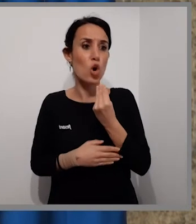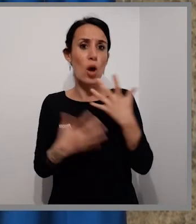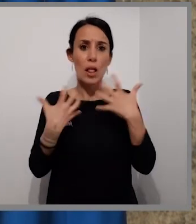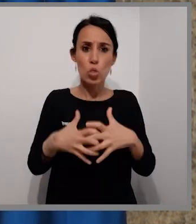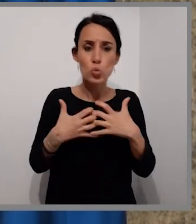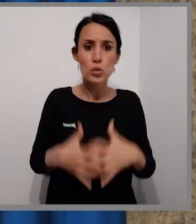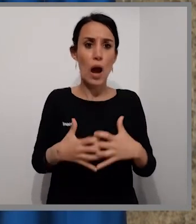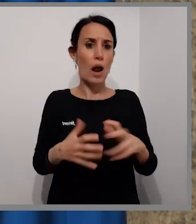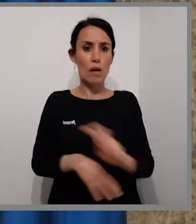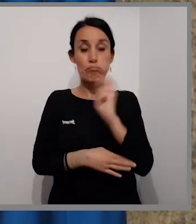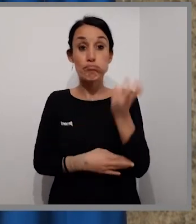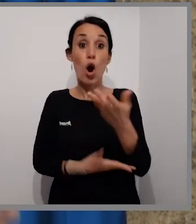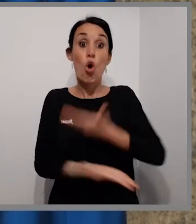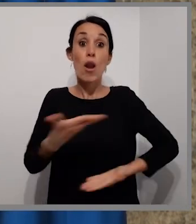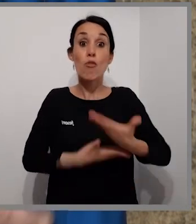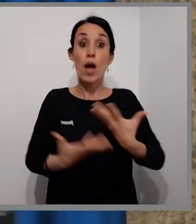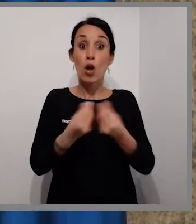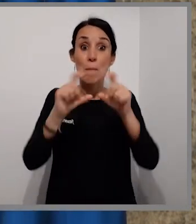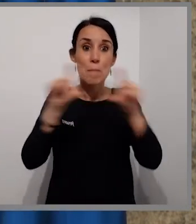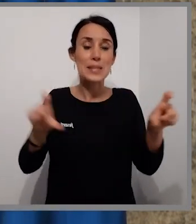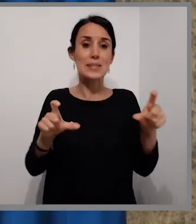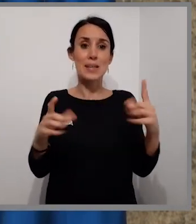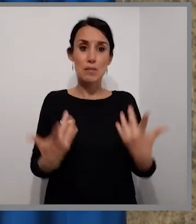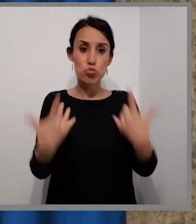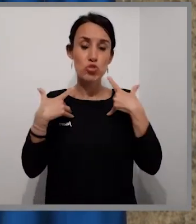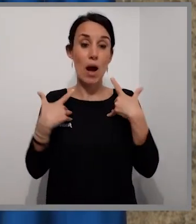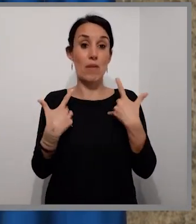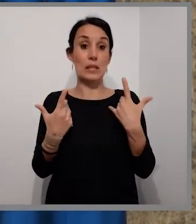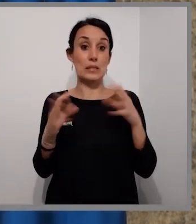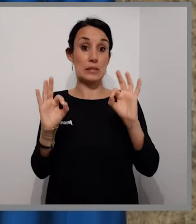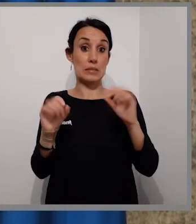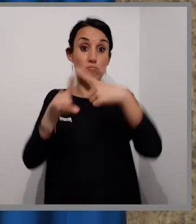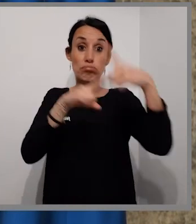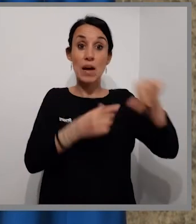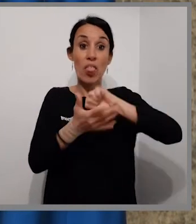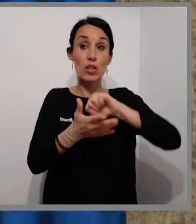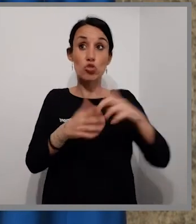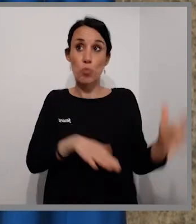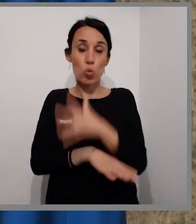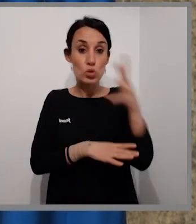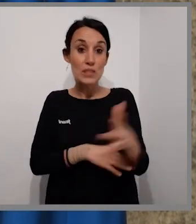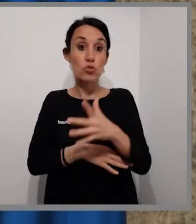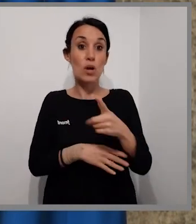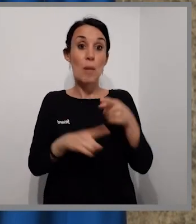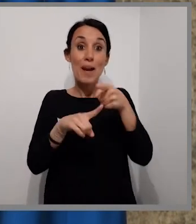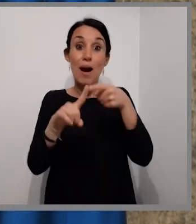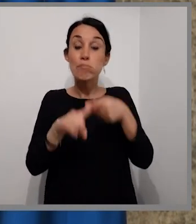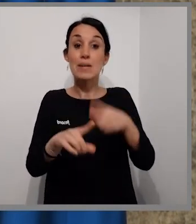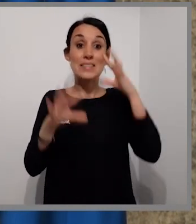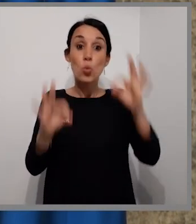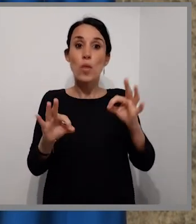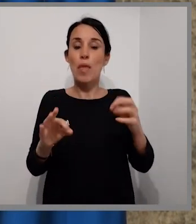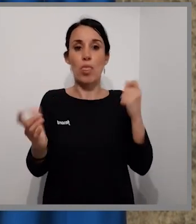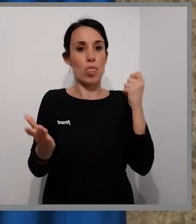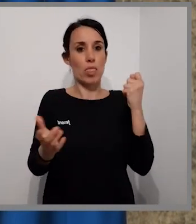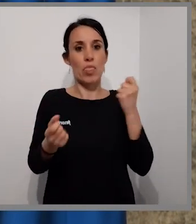hasta el ámbito industrial. Y vamos a colaborar con las empresas y con los responsables de los distintos centros productivos para que esa seguridad